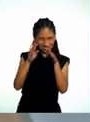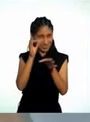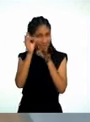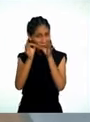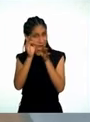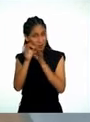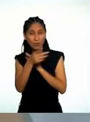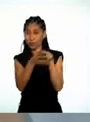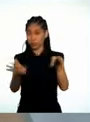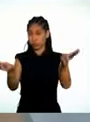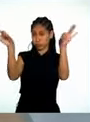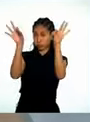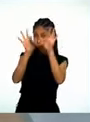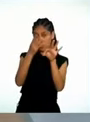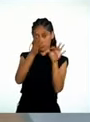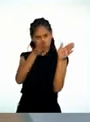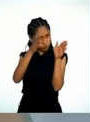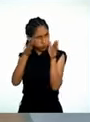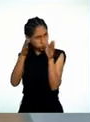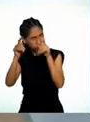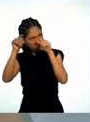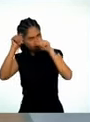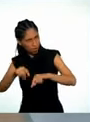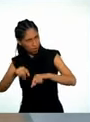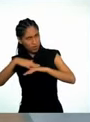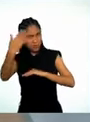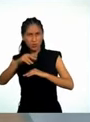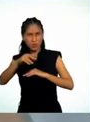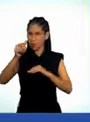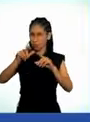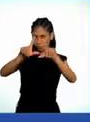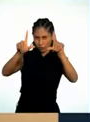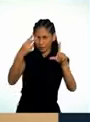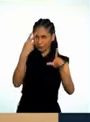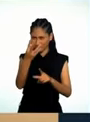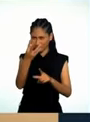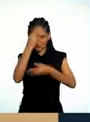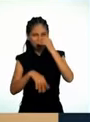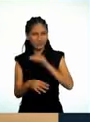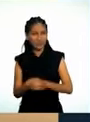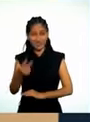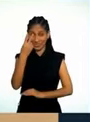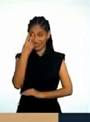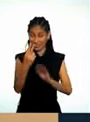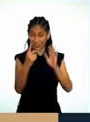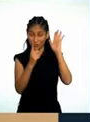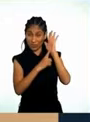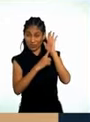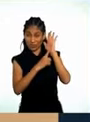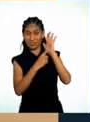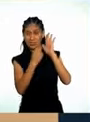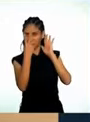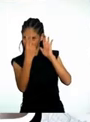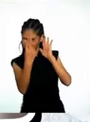importantes para seguir las pautas de este y de los siguientes programas en